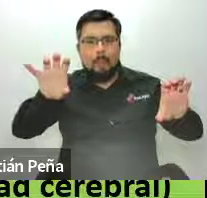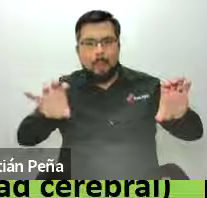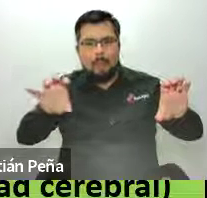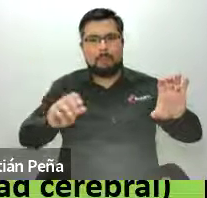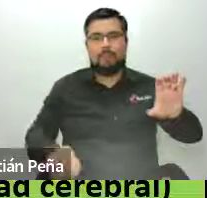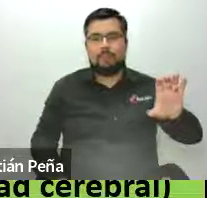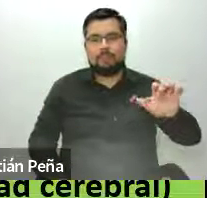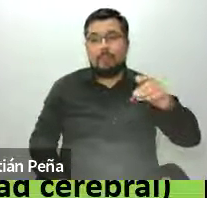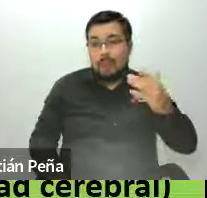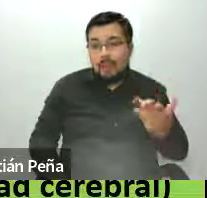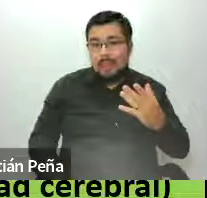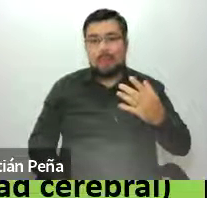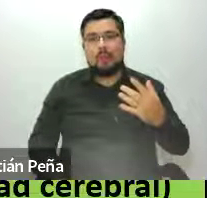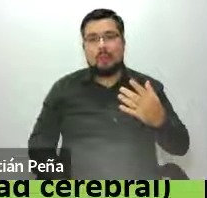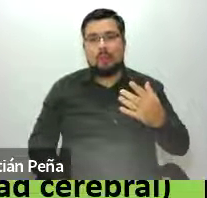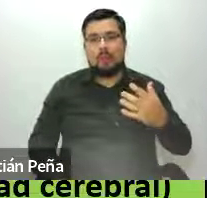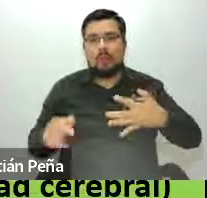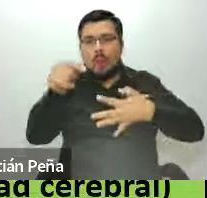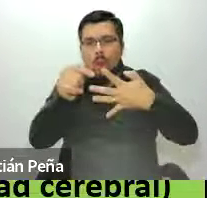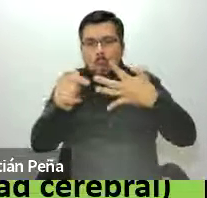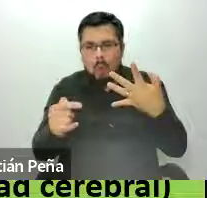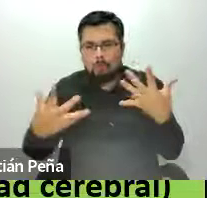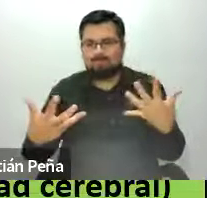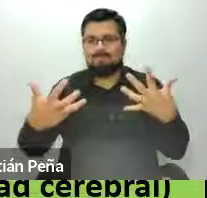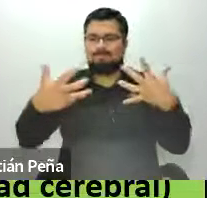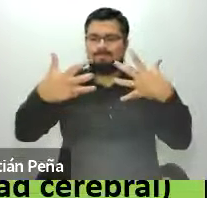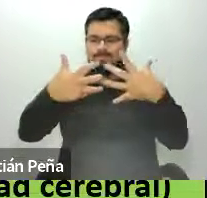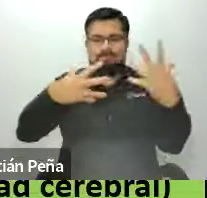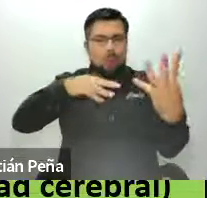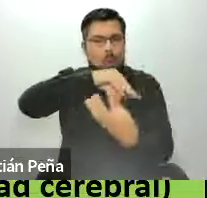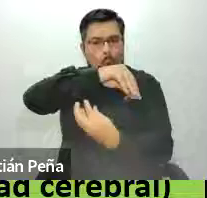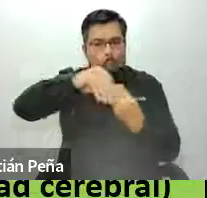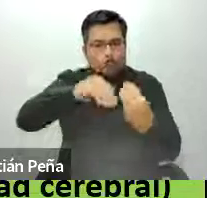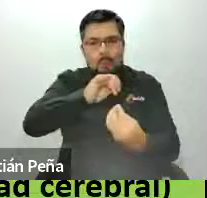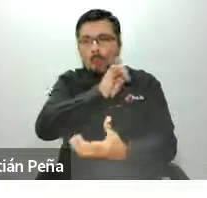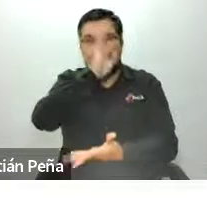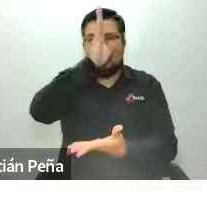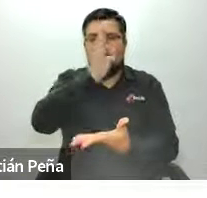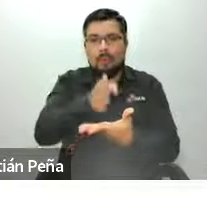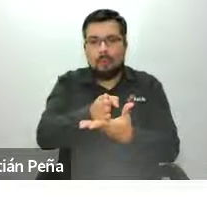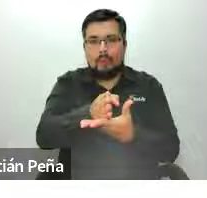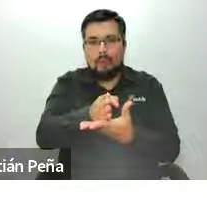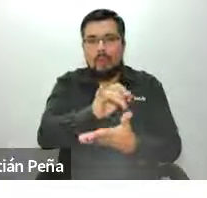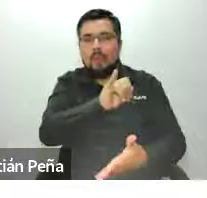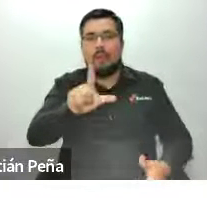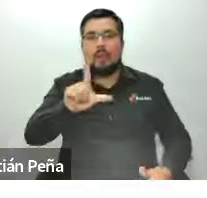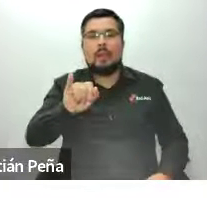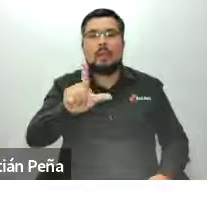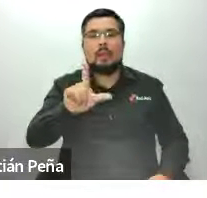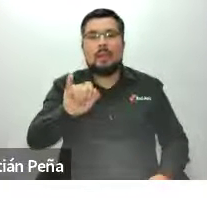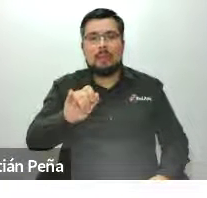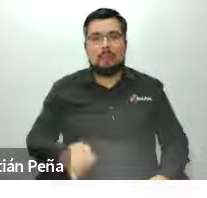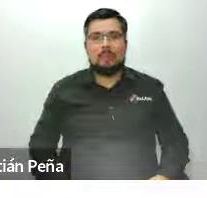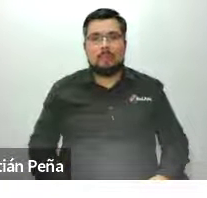combinamos estos componentes para determinar. Y ahí la Lili seguramente va a seguir con nuestros criterios, Lili. No,